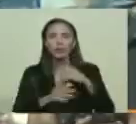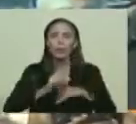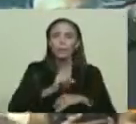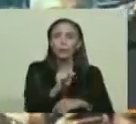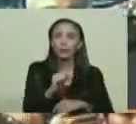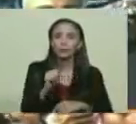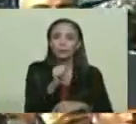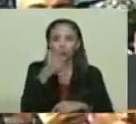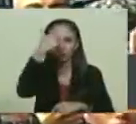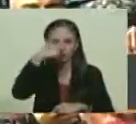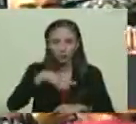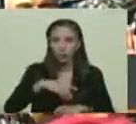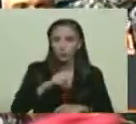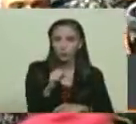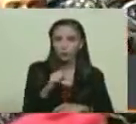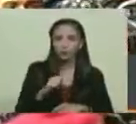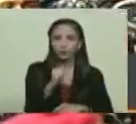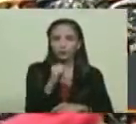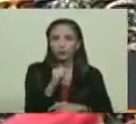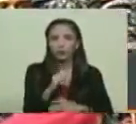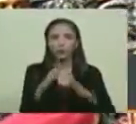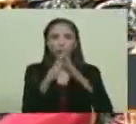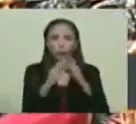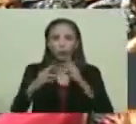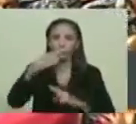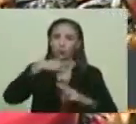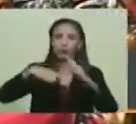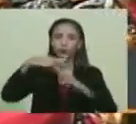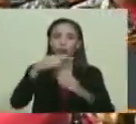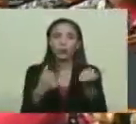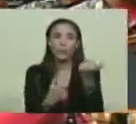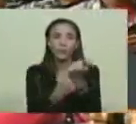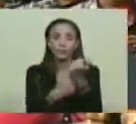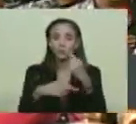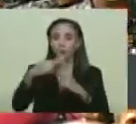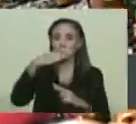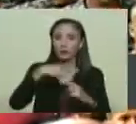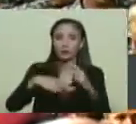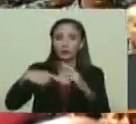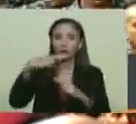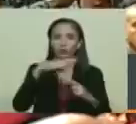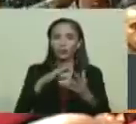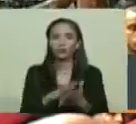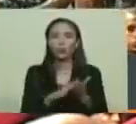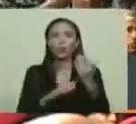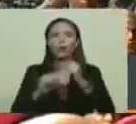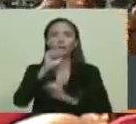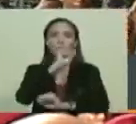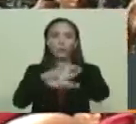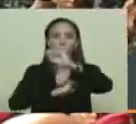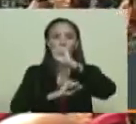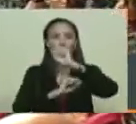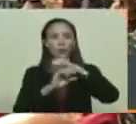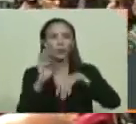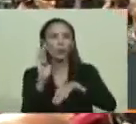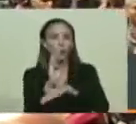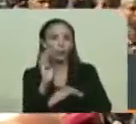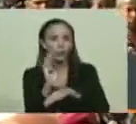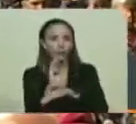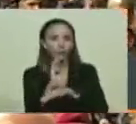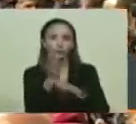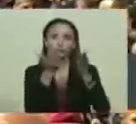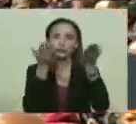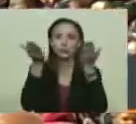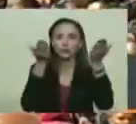policías de la Revolución Bolivariana para proteger y